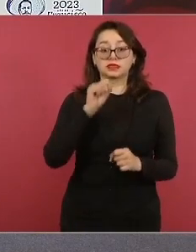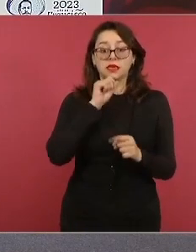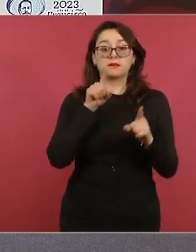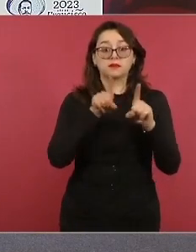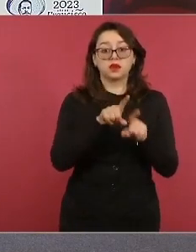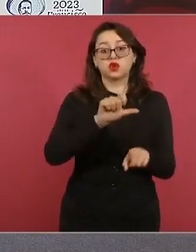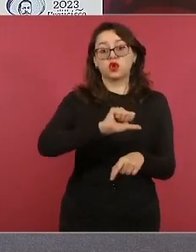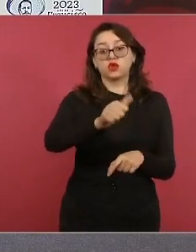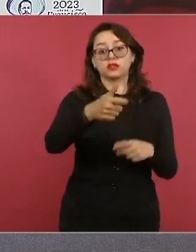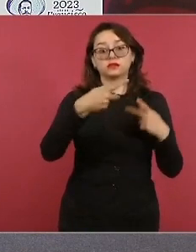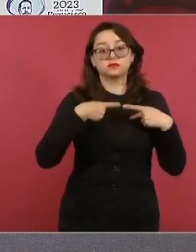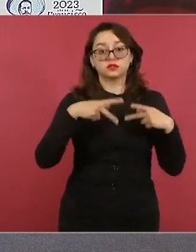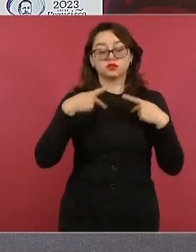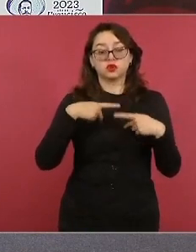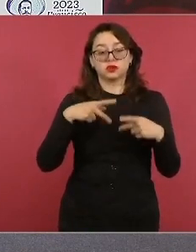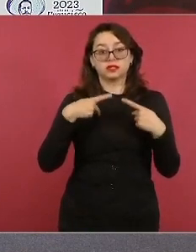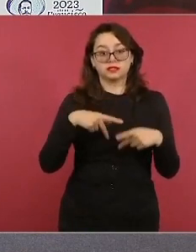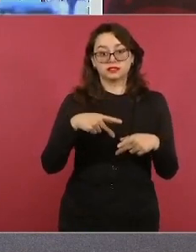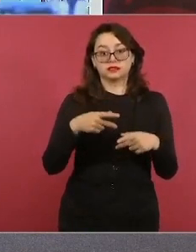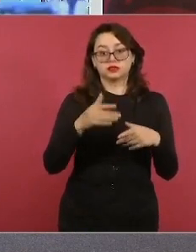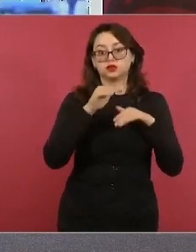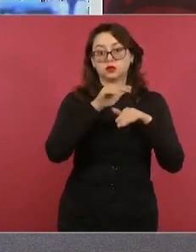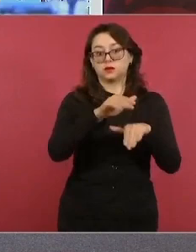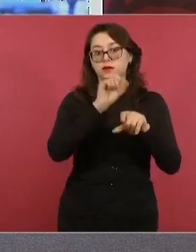treinta y cuatro personas adelante